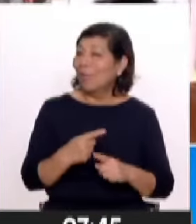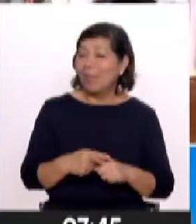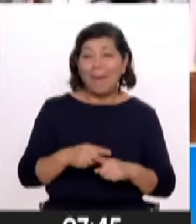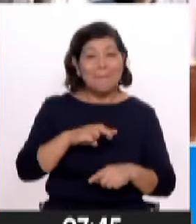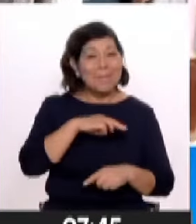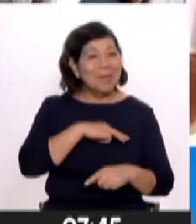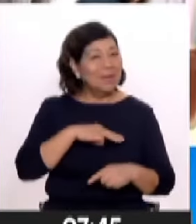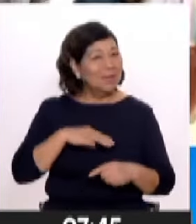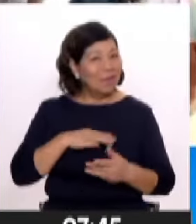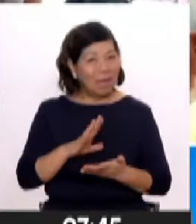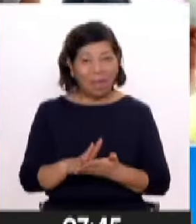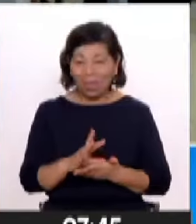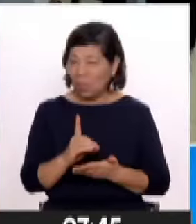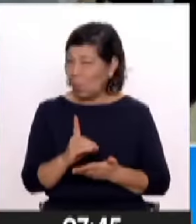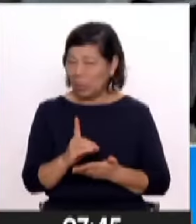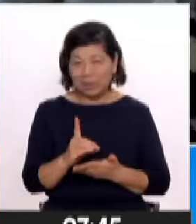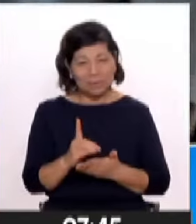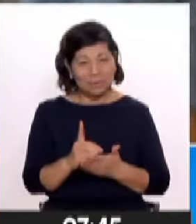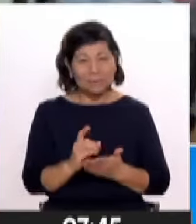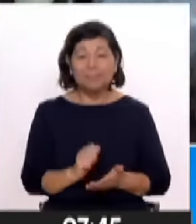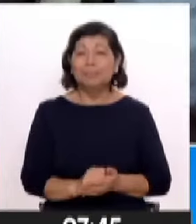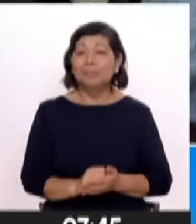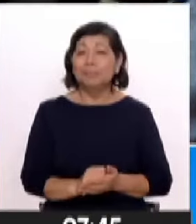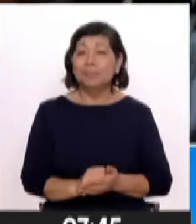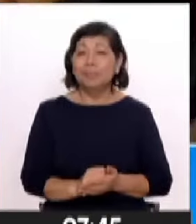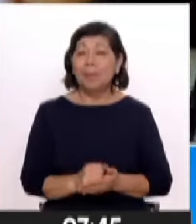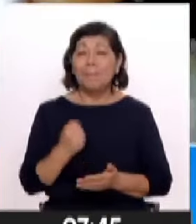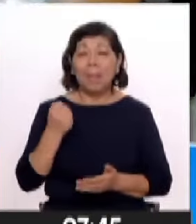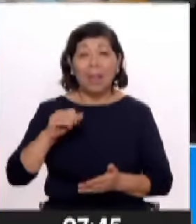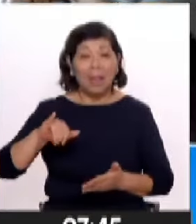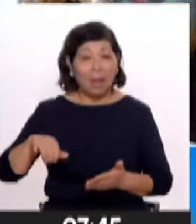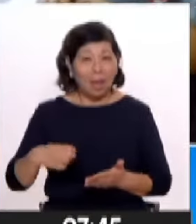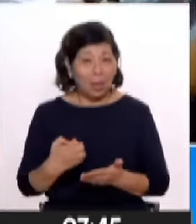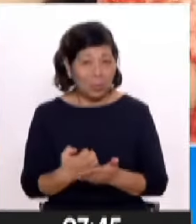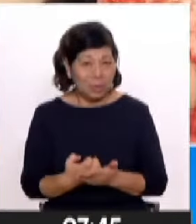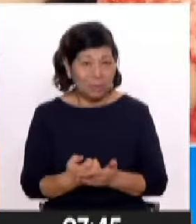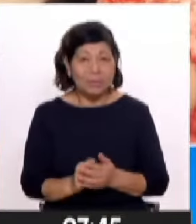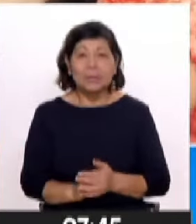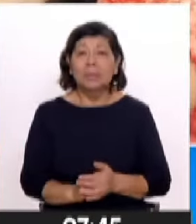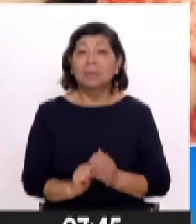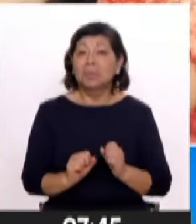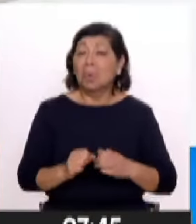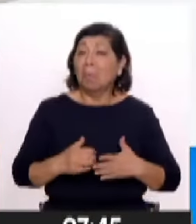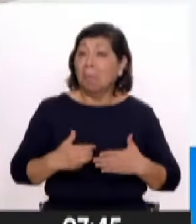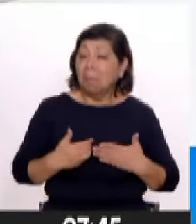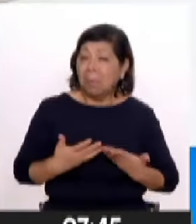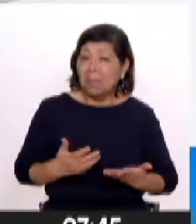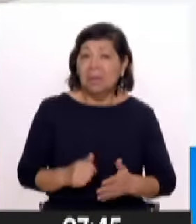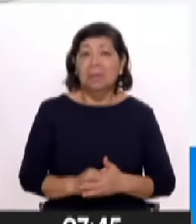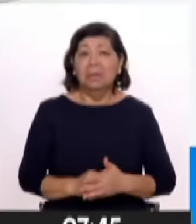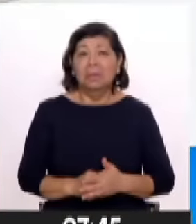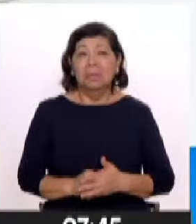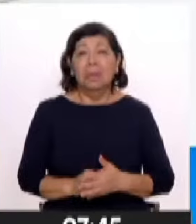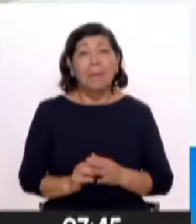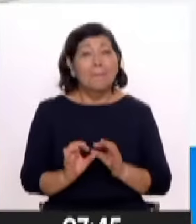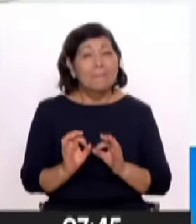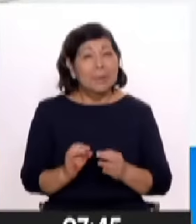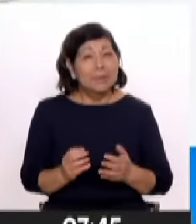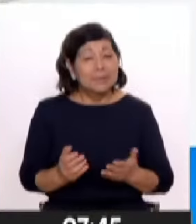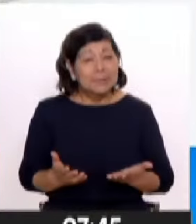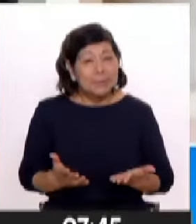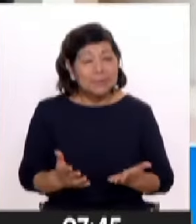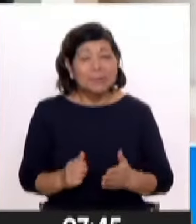del Ministerio de Educación, que es un órgano del Poder Ejecutivo, que puede se corre el riesgo de